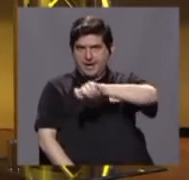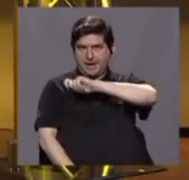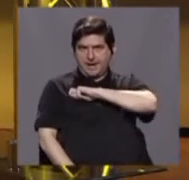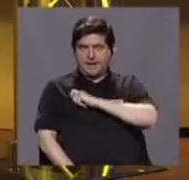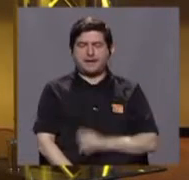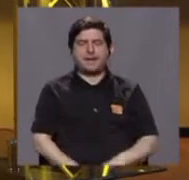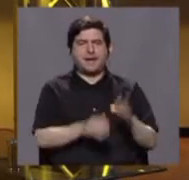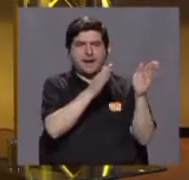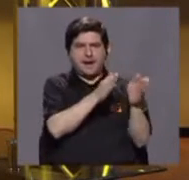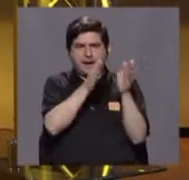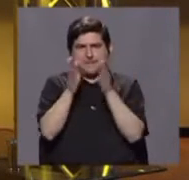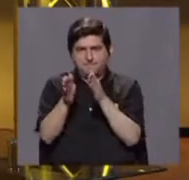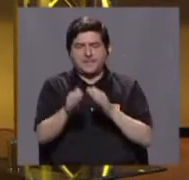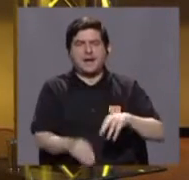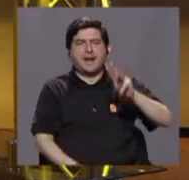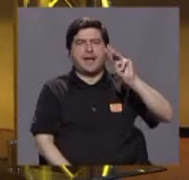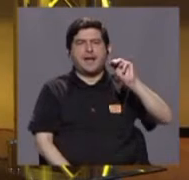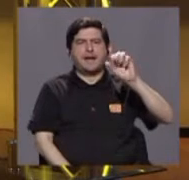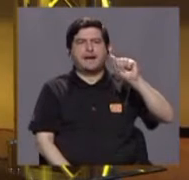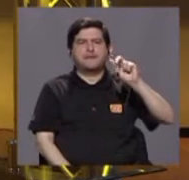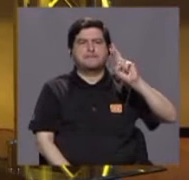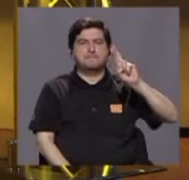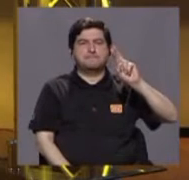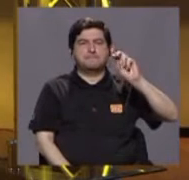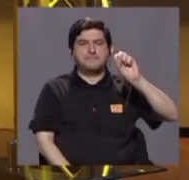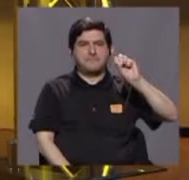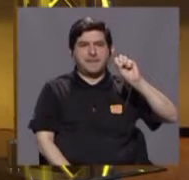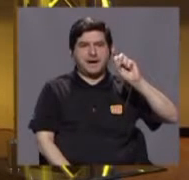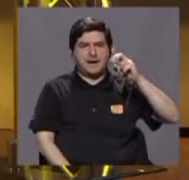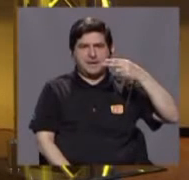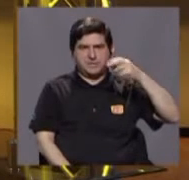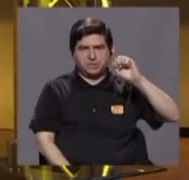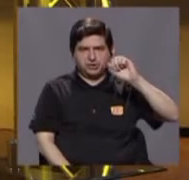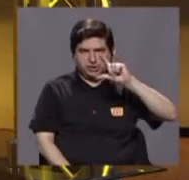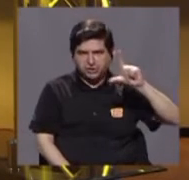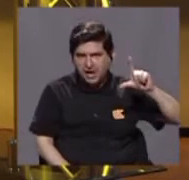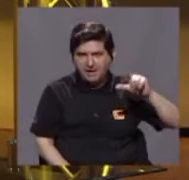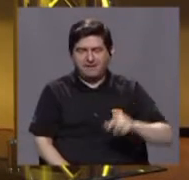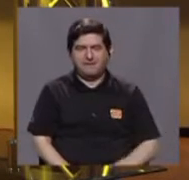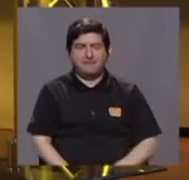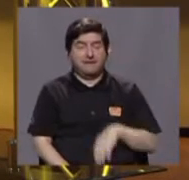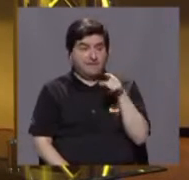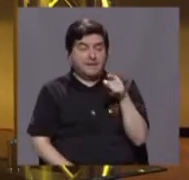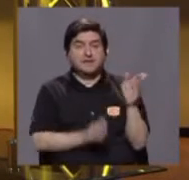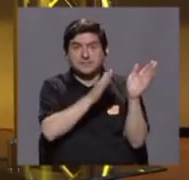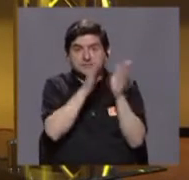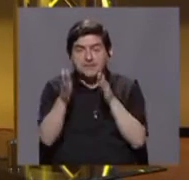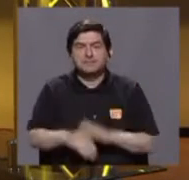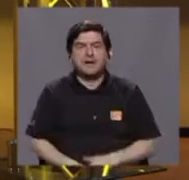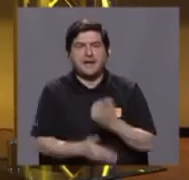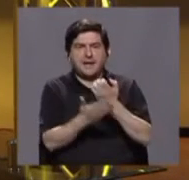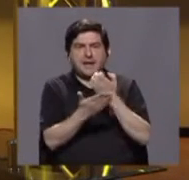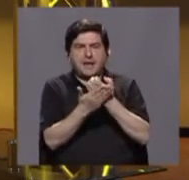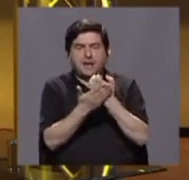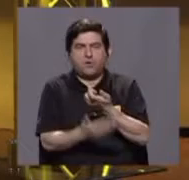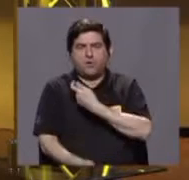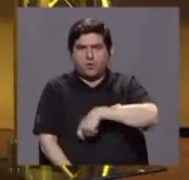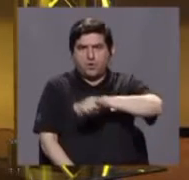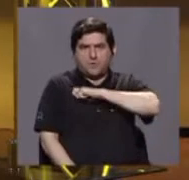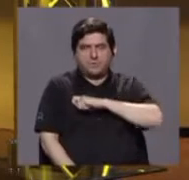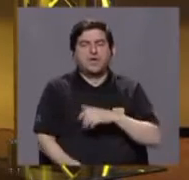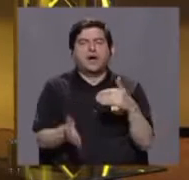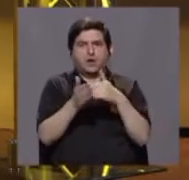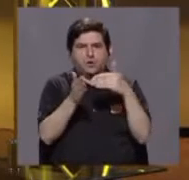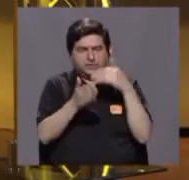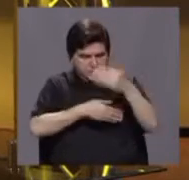Plan Marshall, que fue el Plan Marshall, fue lo que puso la economía española en estas nuevas vías.